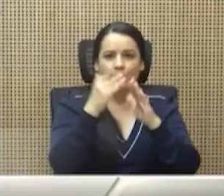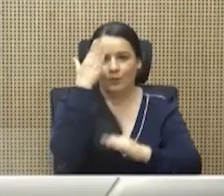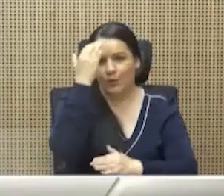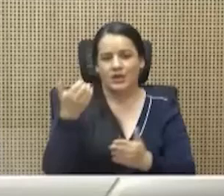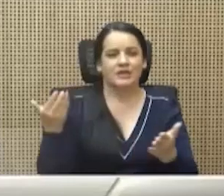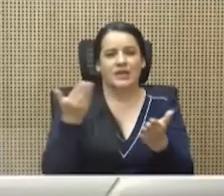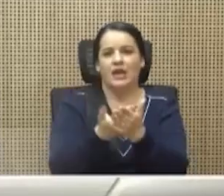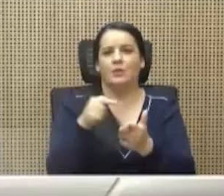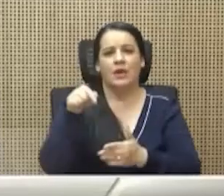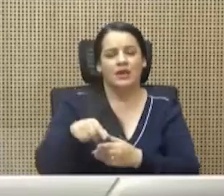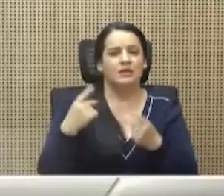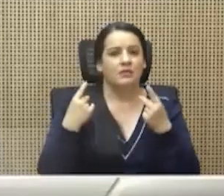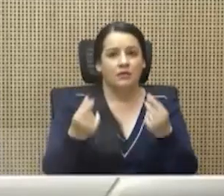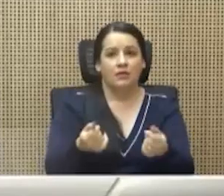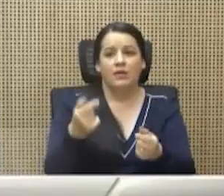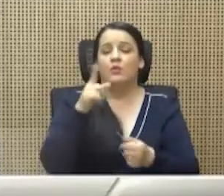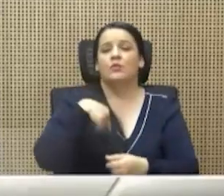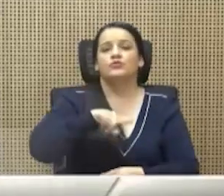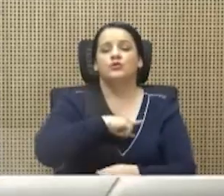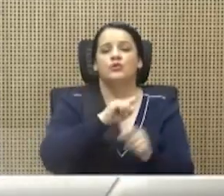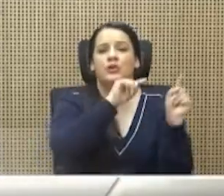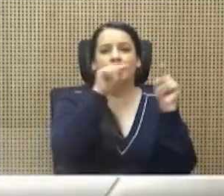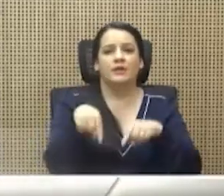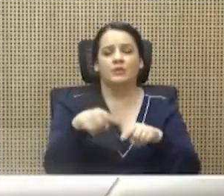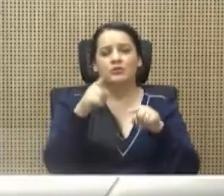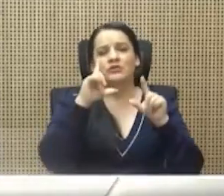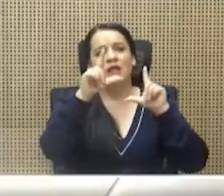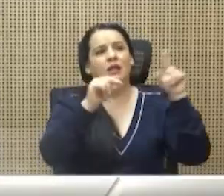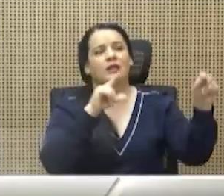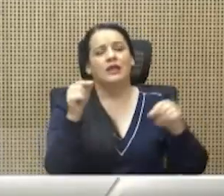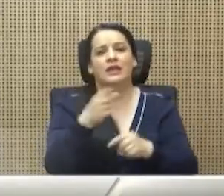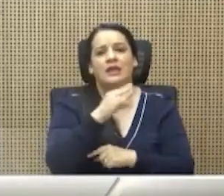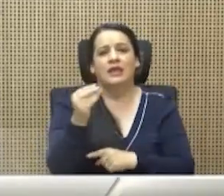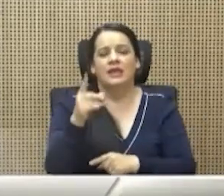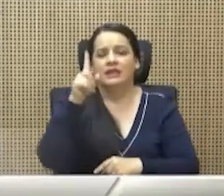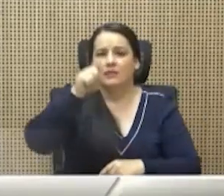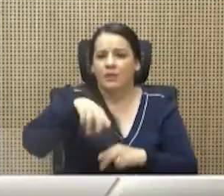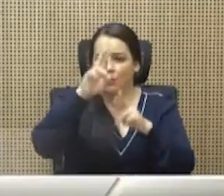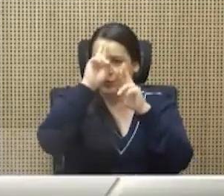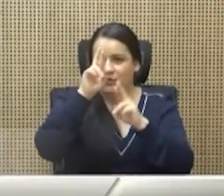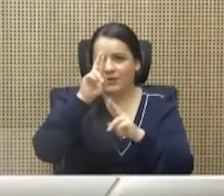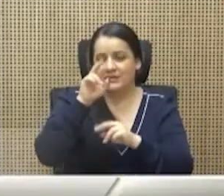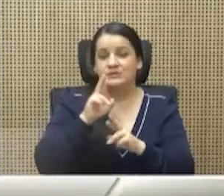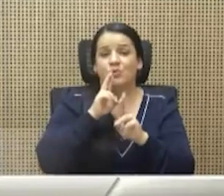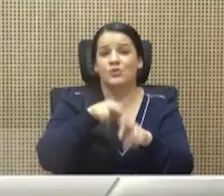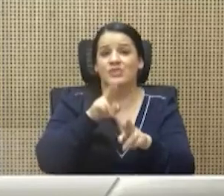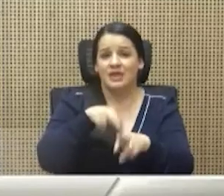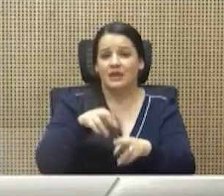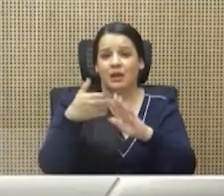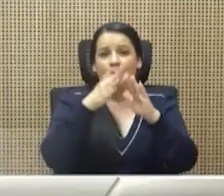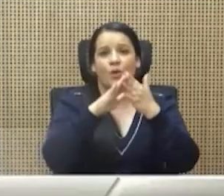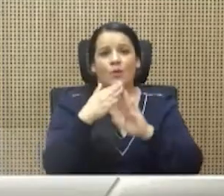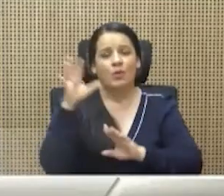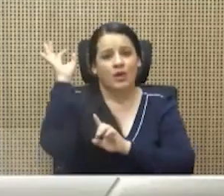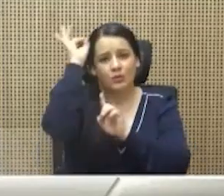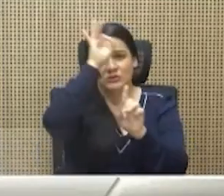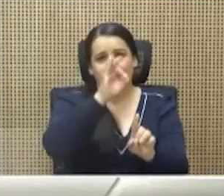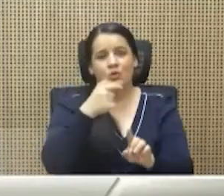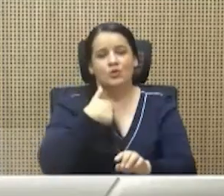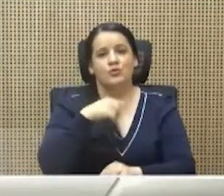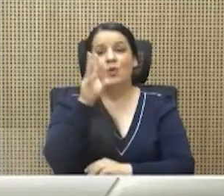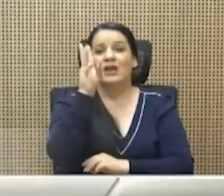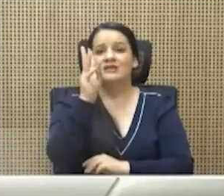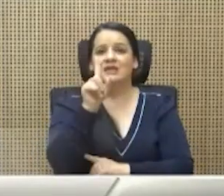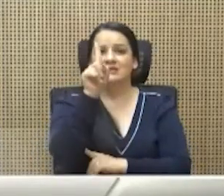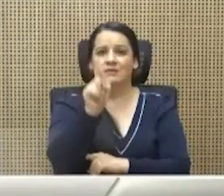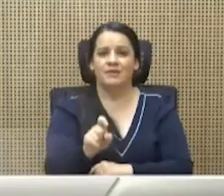andas? Nosotros, quienes venimos de la trinchera, quienes tenemos que responderle al pueblo que los eligió. Yo a las